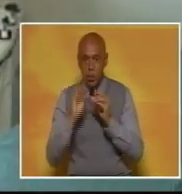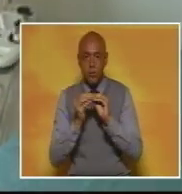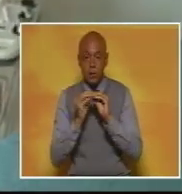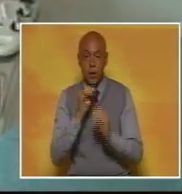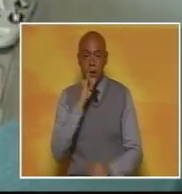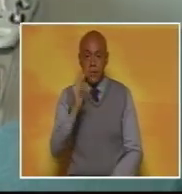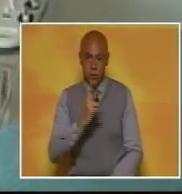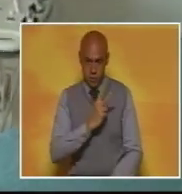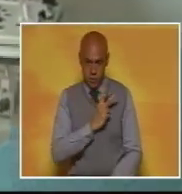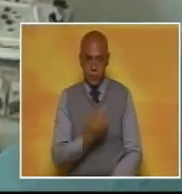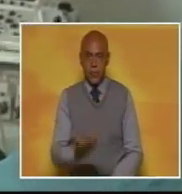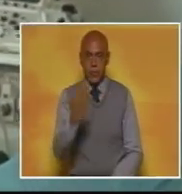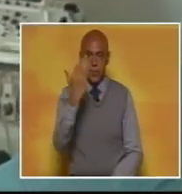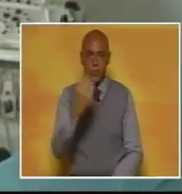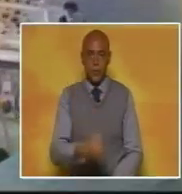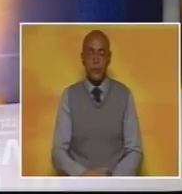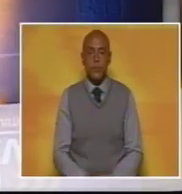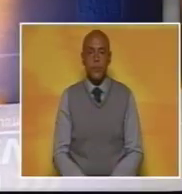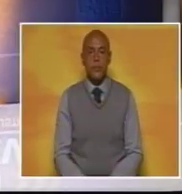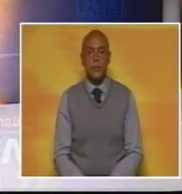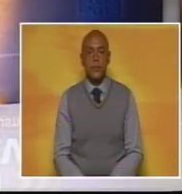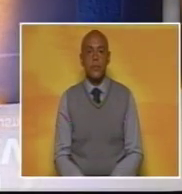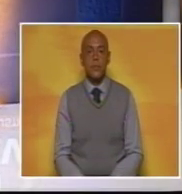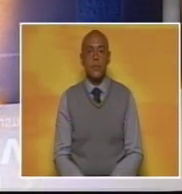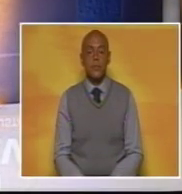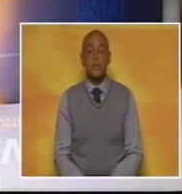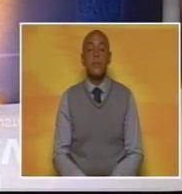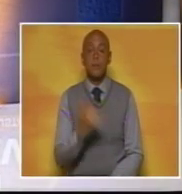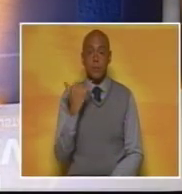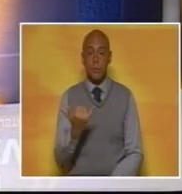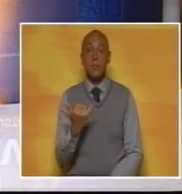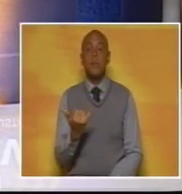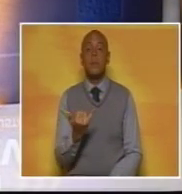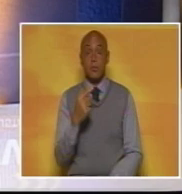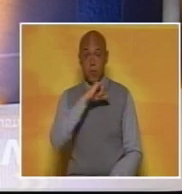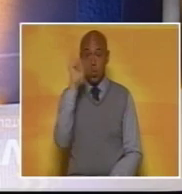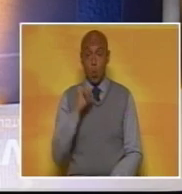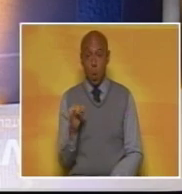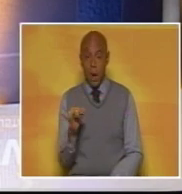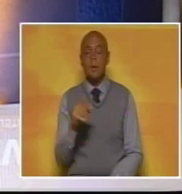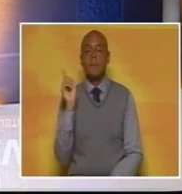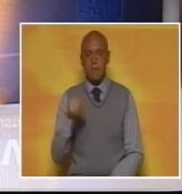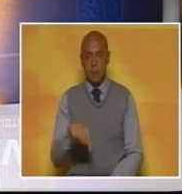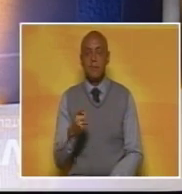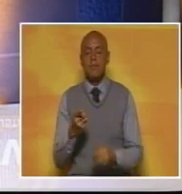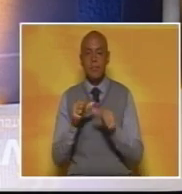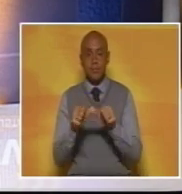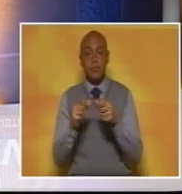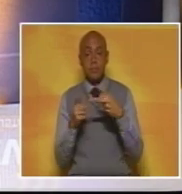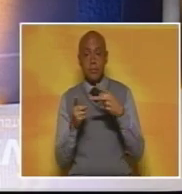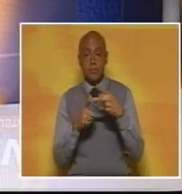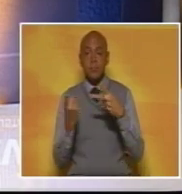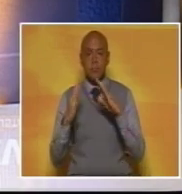Jenny Soto, Noticiero Venevisión. Seguimos en el estado Zulia, donde vecinos del sector La Muchachera de la zona norte de